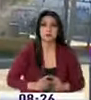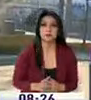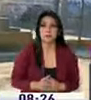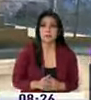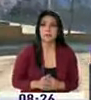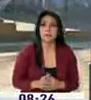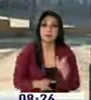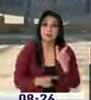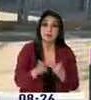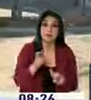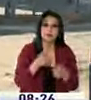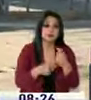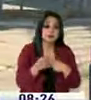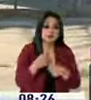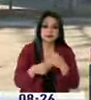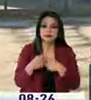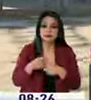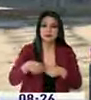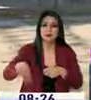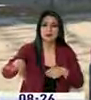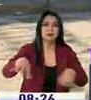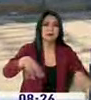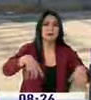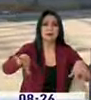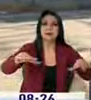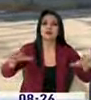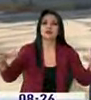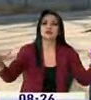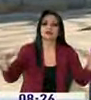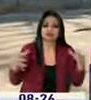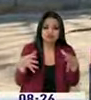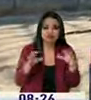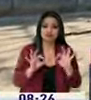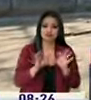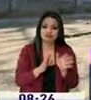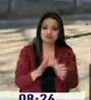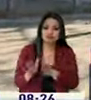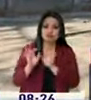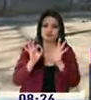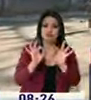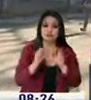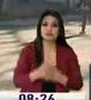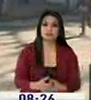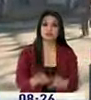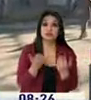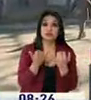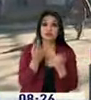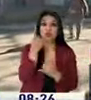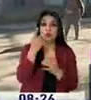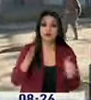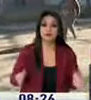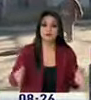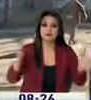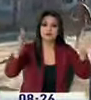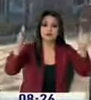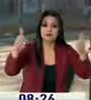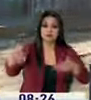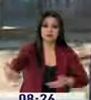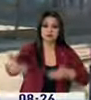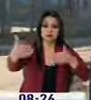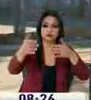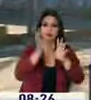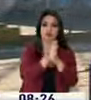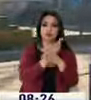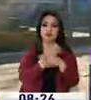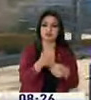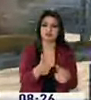tenía los comerciantes dispersos por todo el mercado. En este momento vamos a tener en un solo edificio, donde que van a